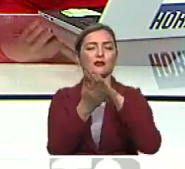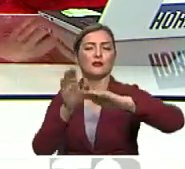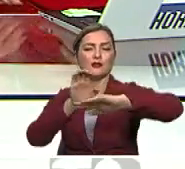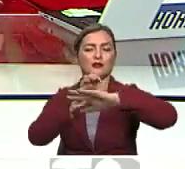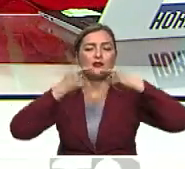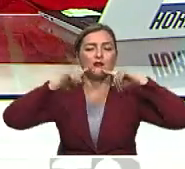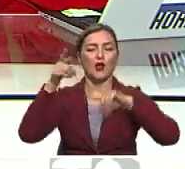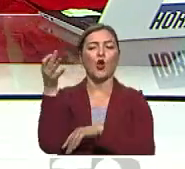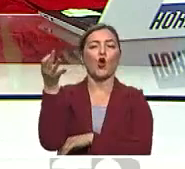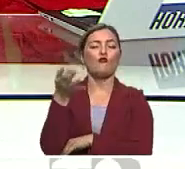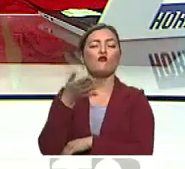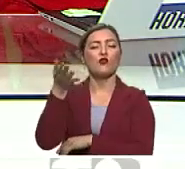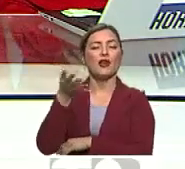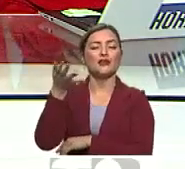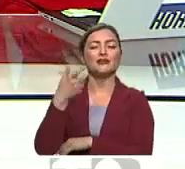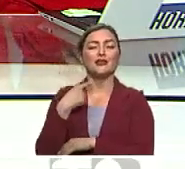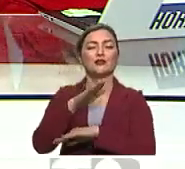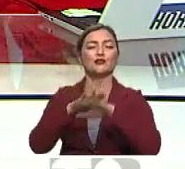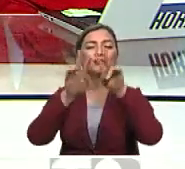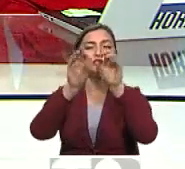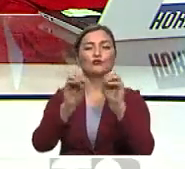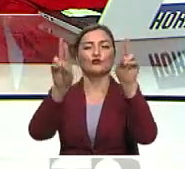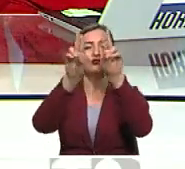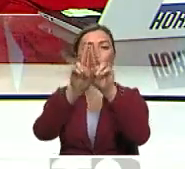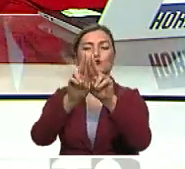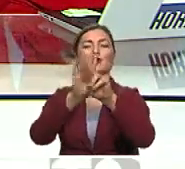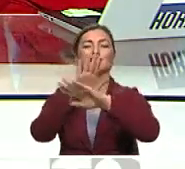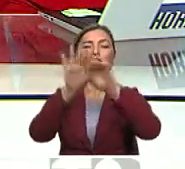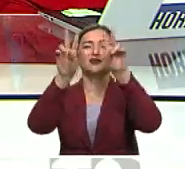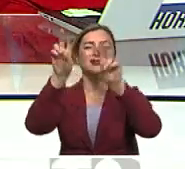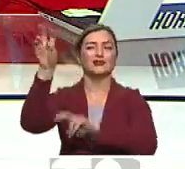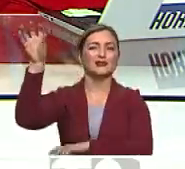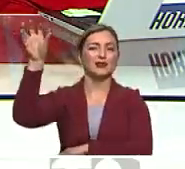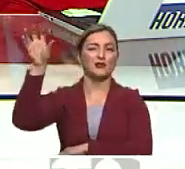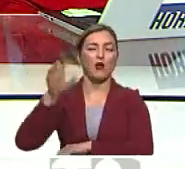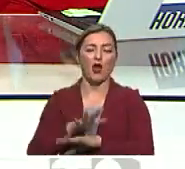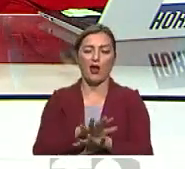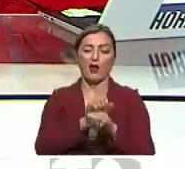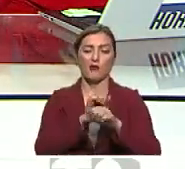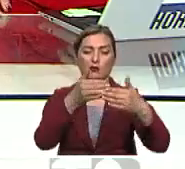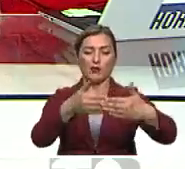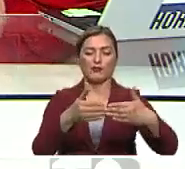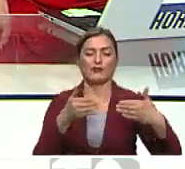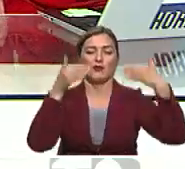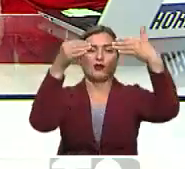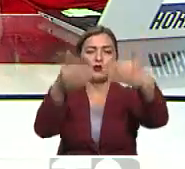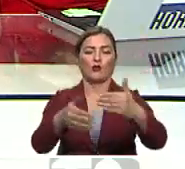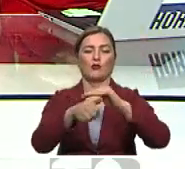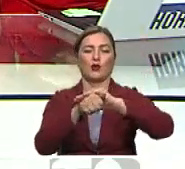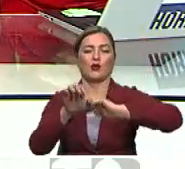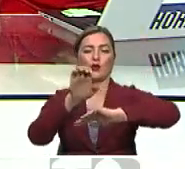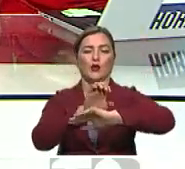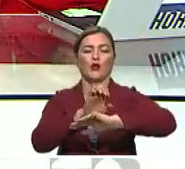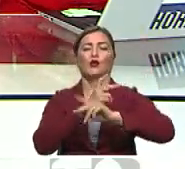en la Conferencia de las Naciones Unidas sobre el Cambio Climático la ampliación de su reserva marina. Con esta noticia, el país protegerá alrededor